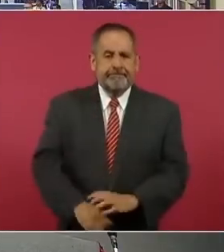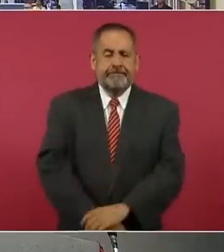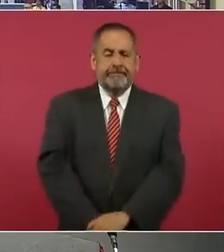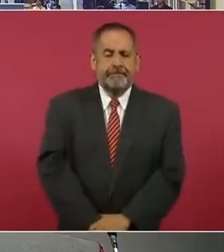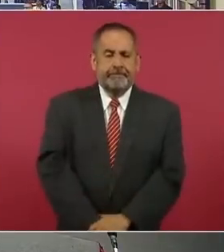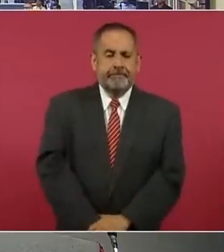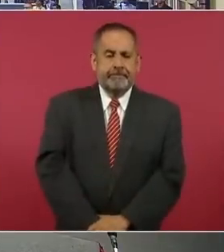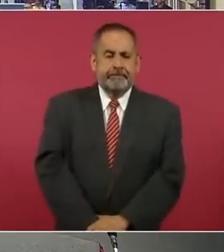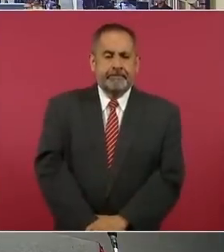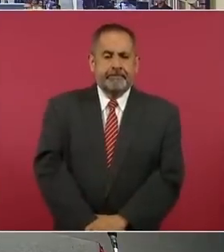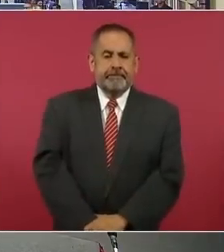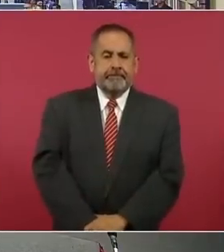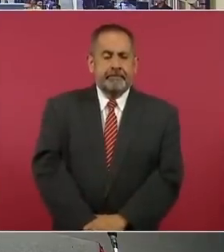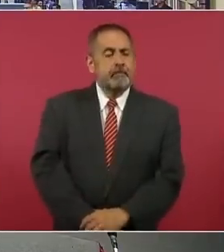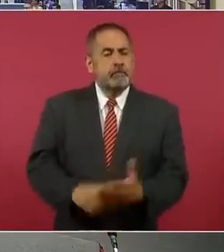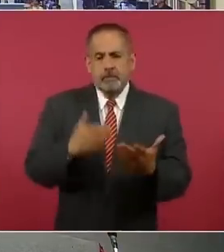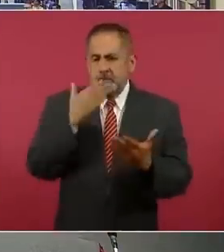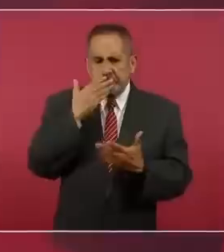Bien,